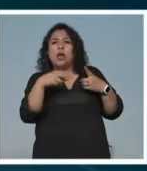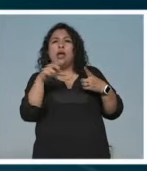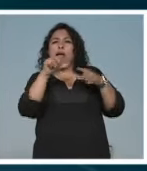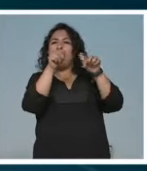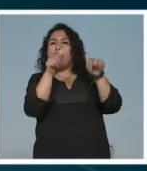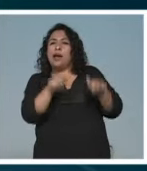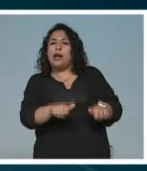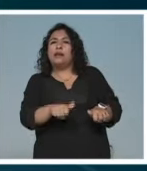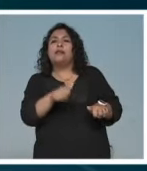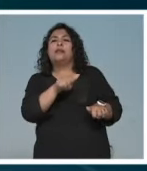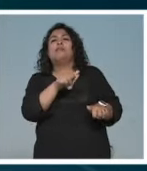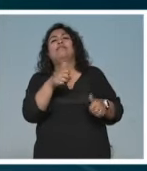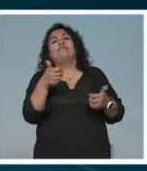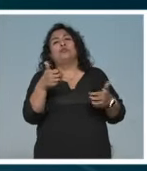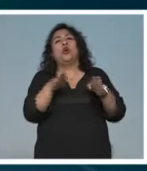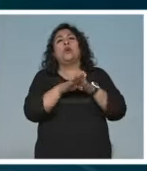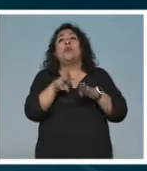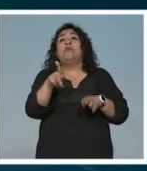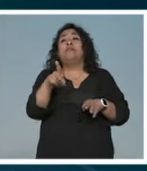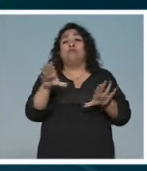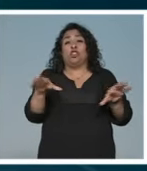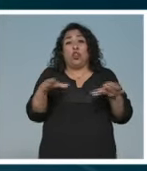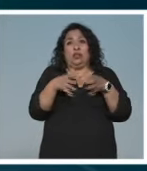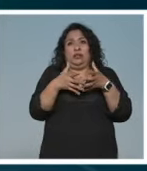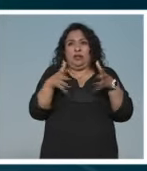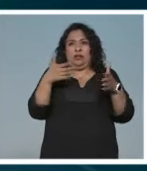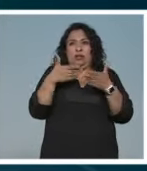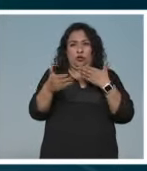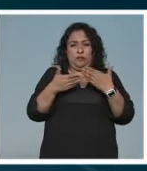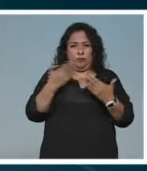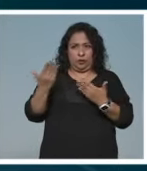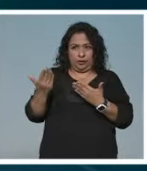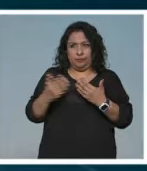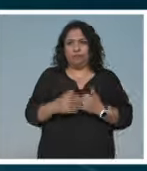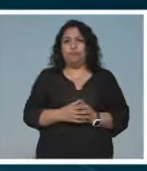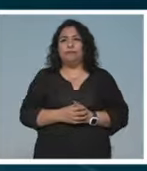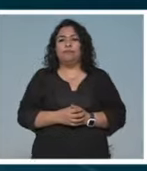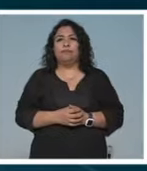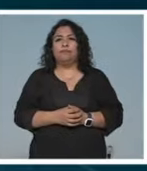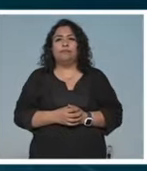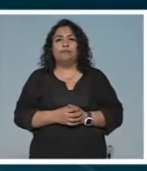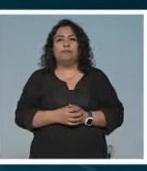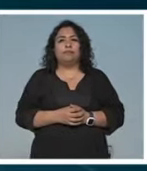arte, ello a partir de una de las grandes colecciones contemporáneas.